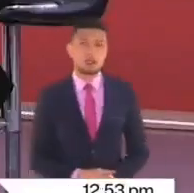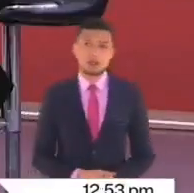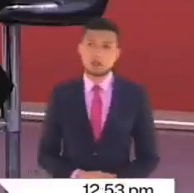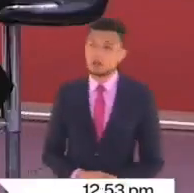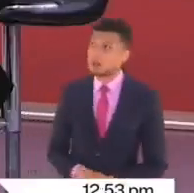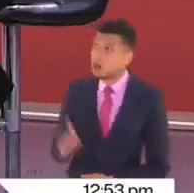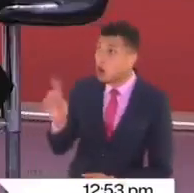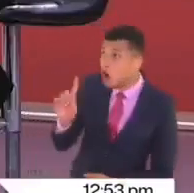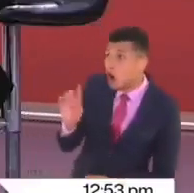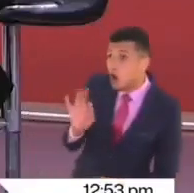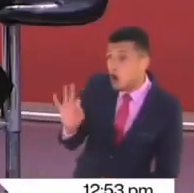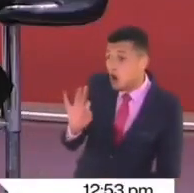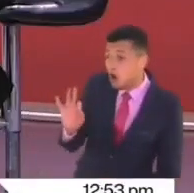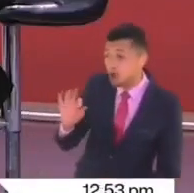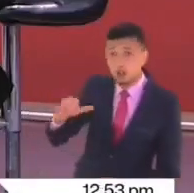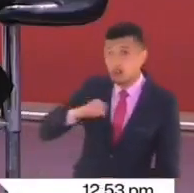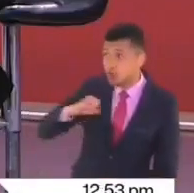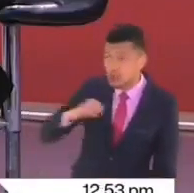tienen.